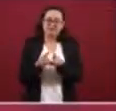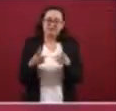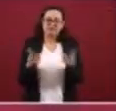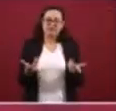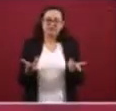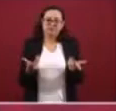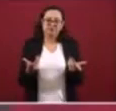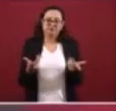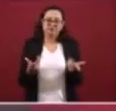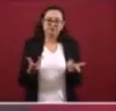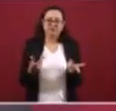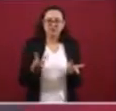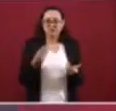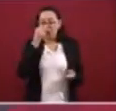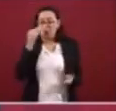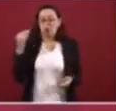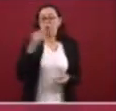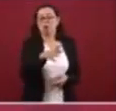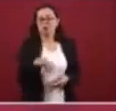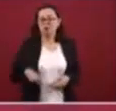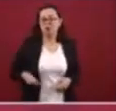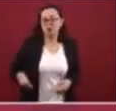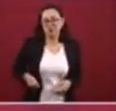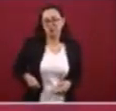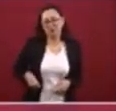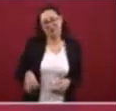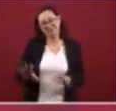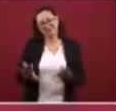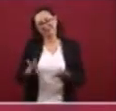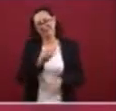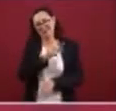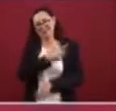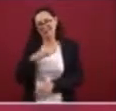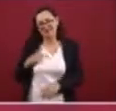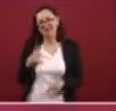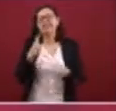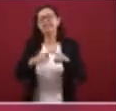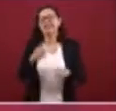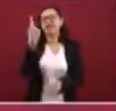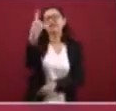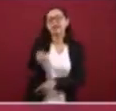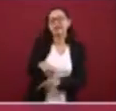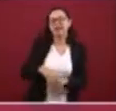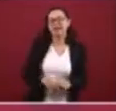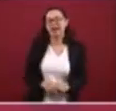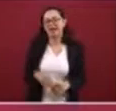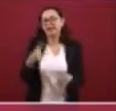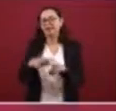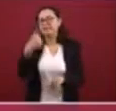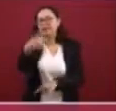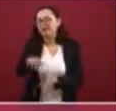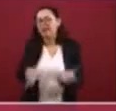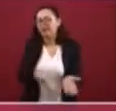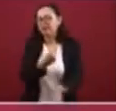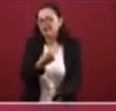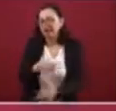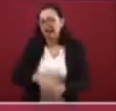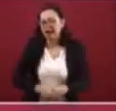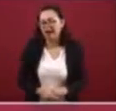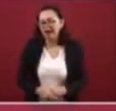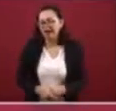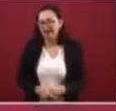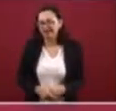no deben de ser chivos expiatorios, porque a ellos se les ordenó